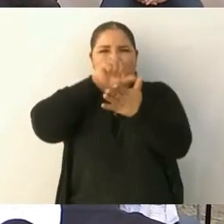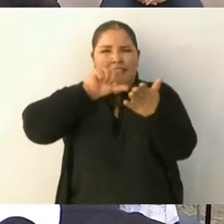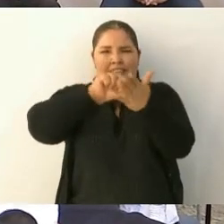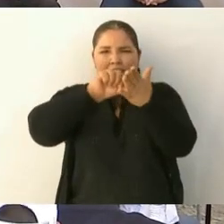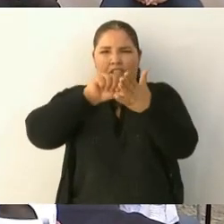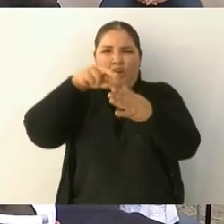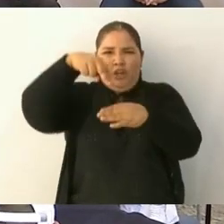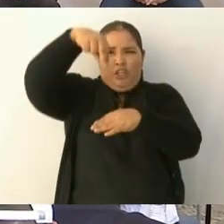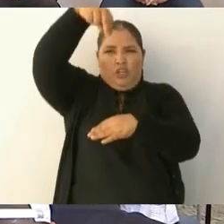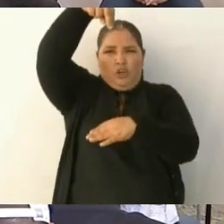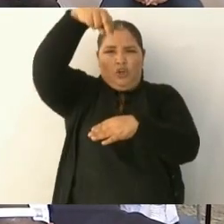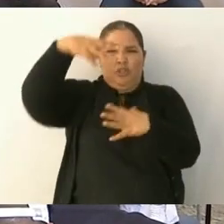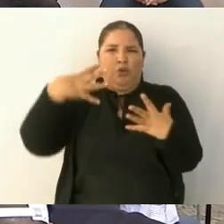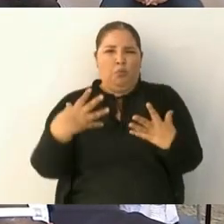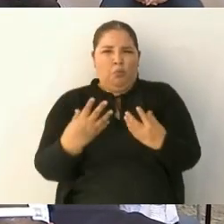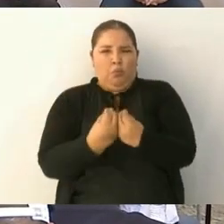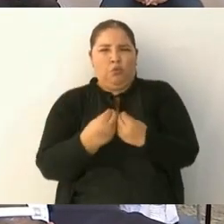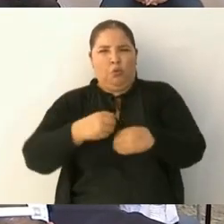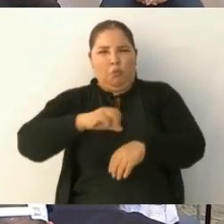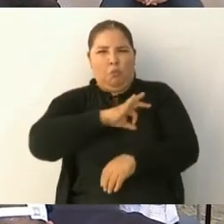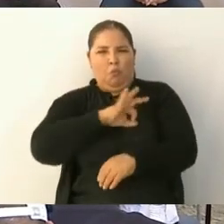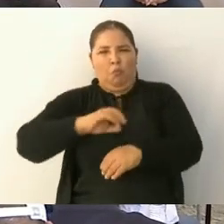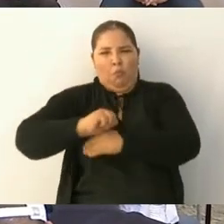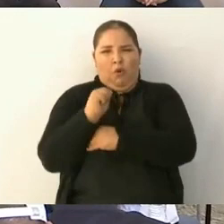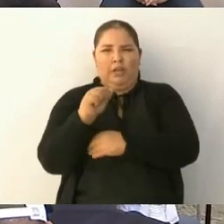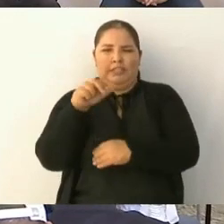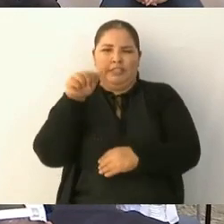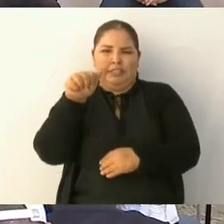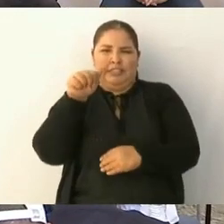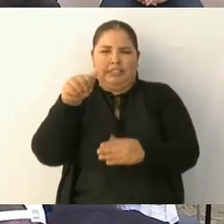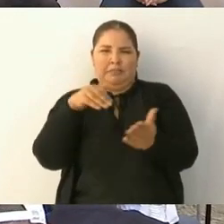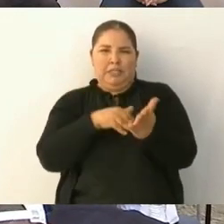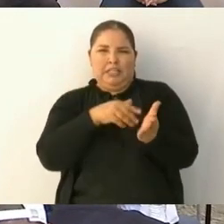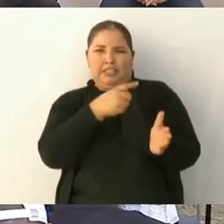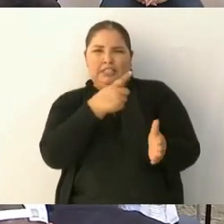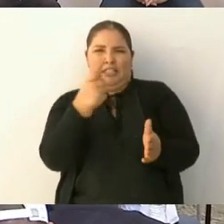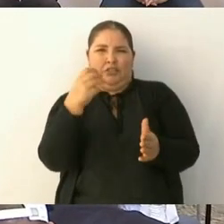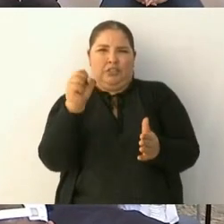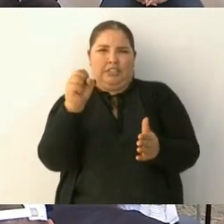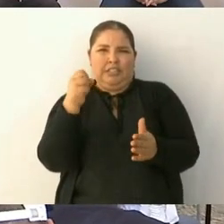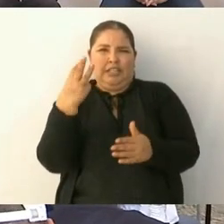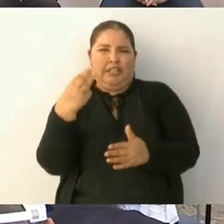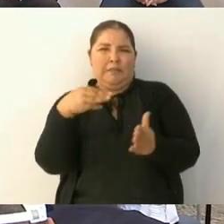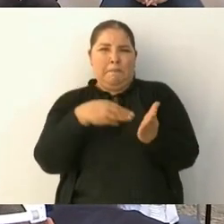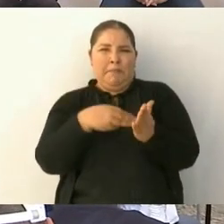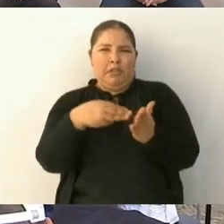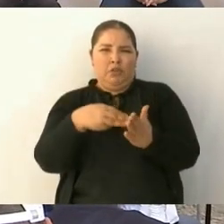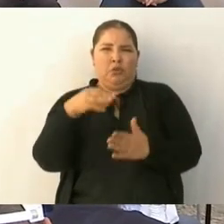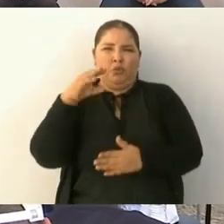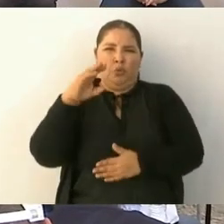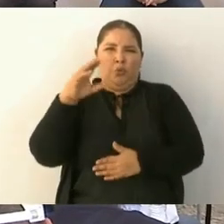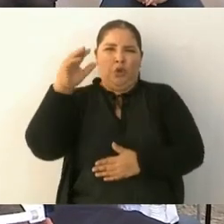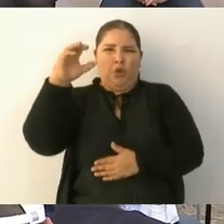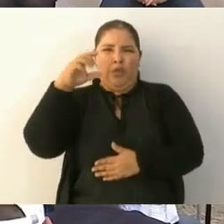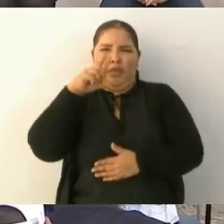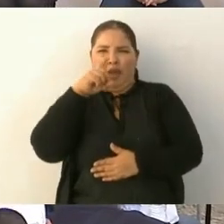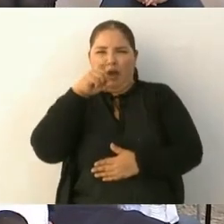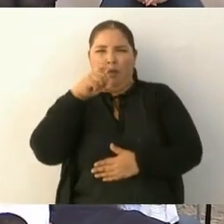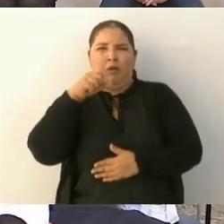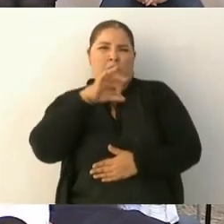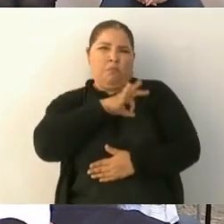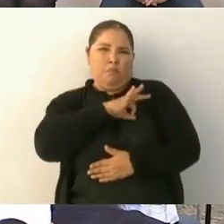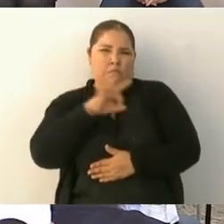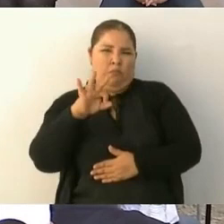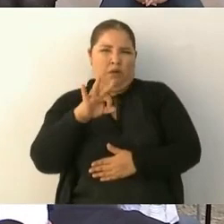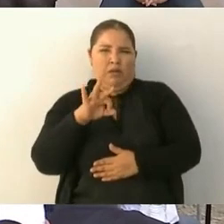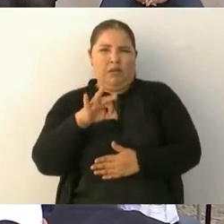en conjunto pueden almacenar 16,163 millones de metros cúbicos de agua, permitiendo suministrar agua